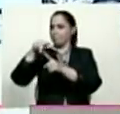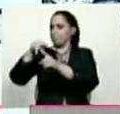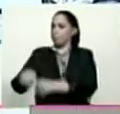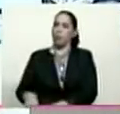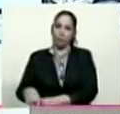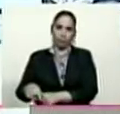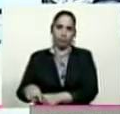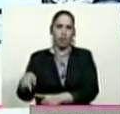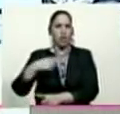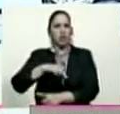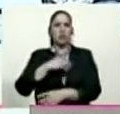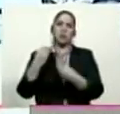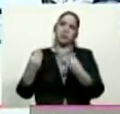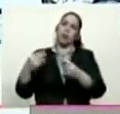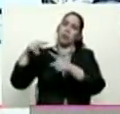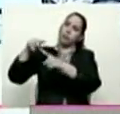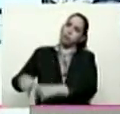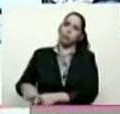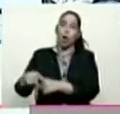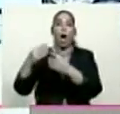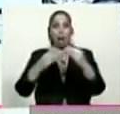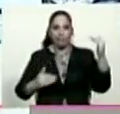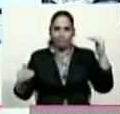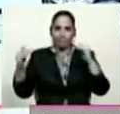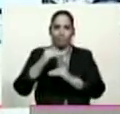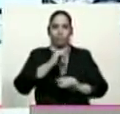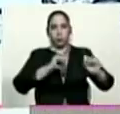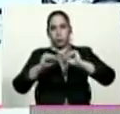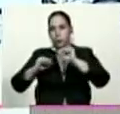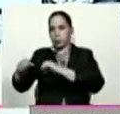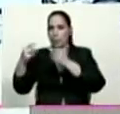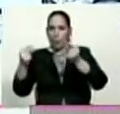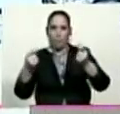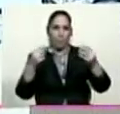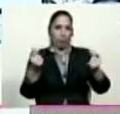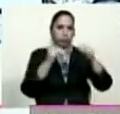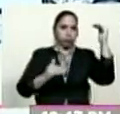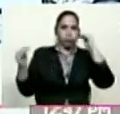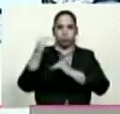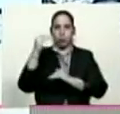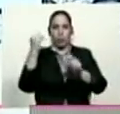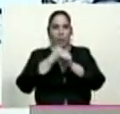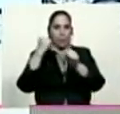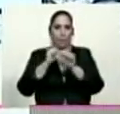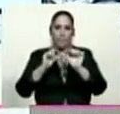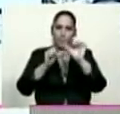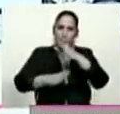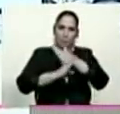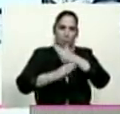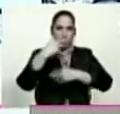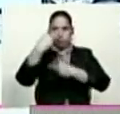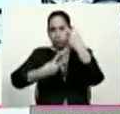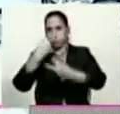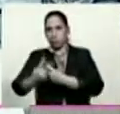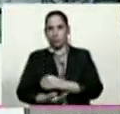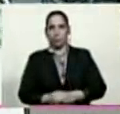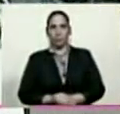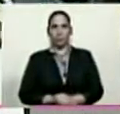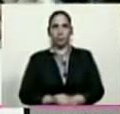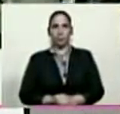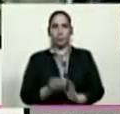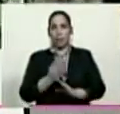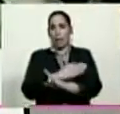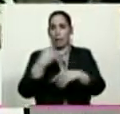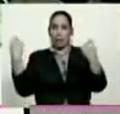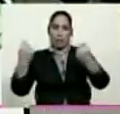¿Y cómo los han derrotado? Con la moral, con la acción, con la frente en alto, con el trabajo permanente ante las